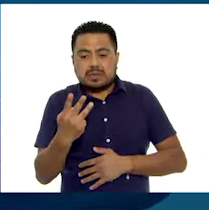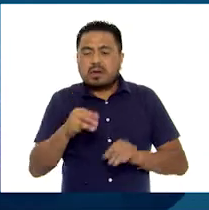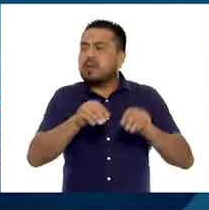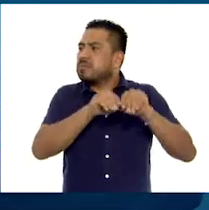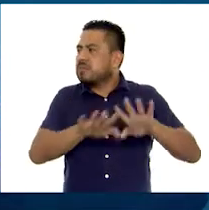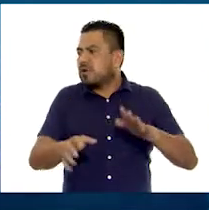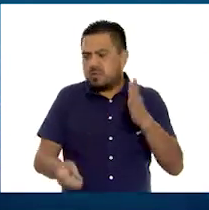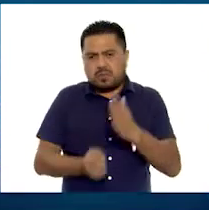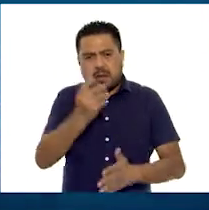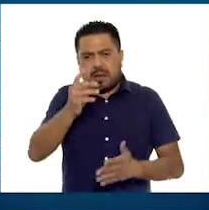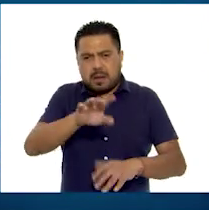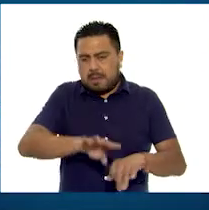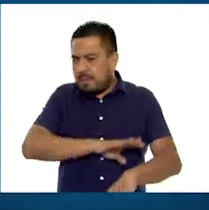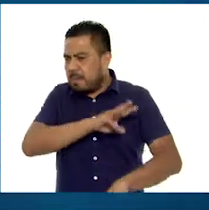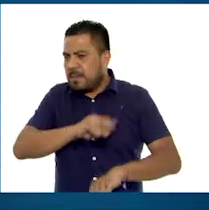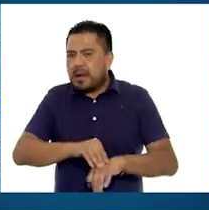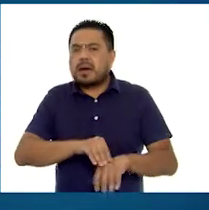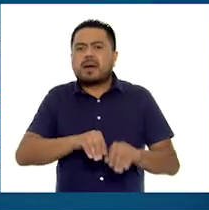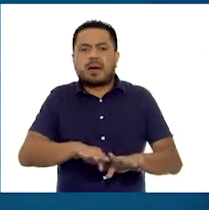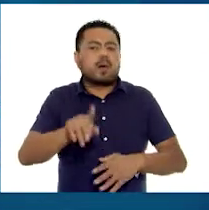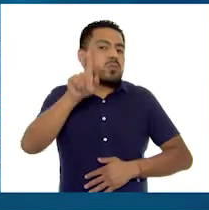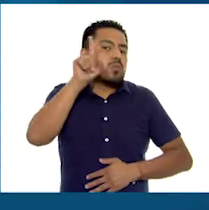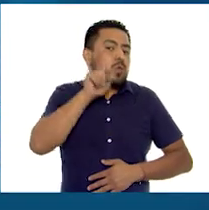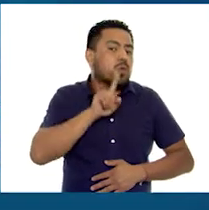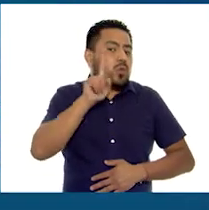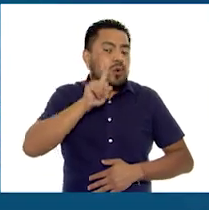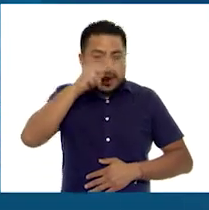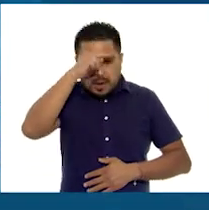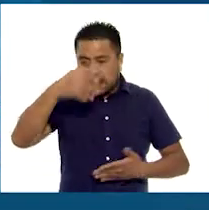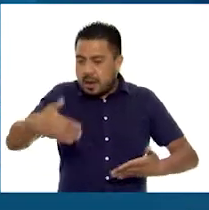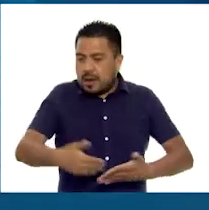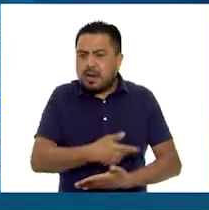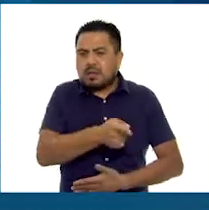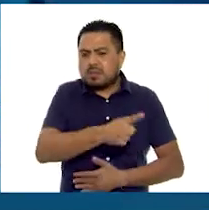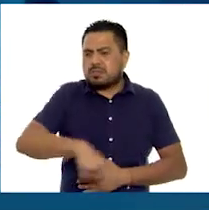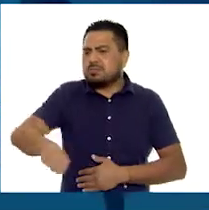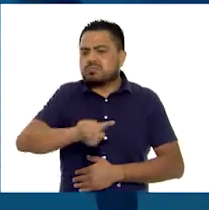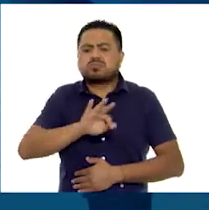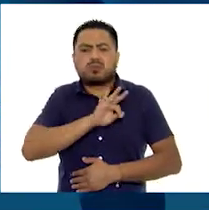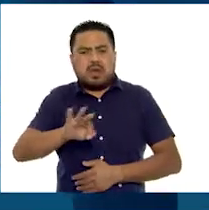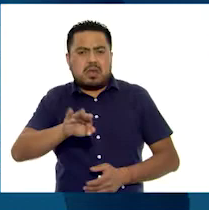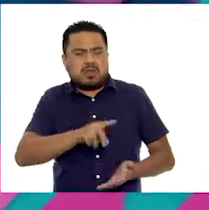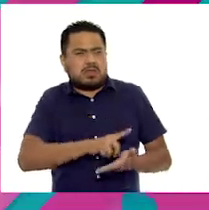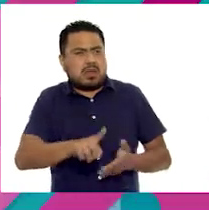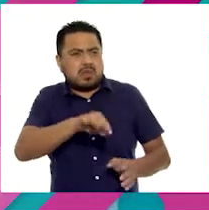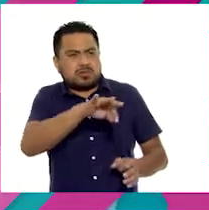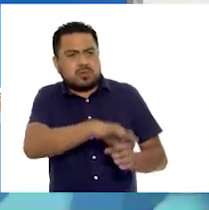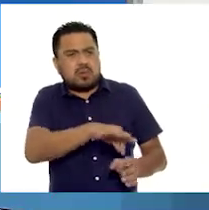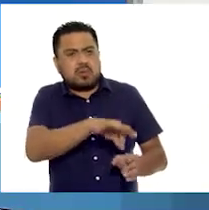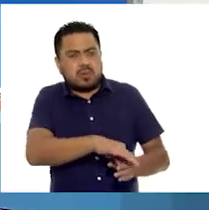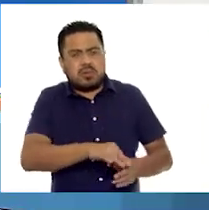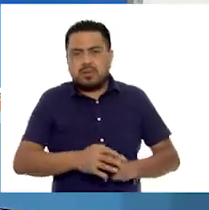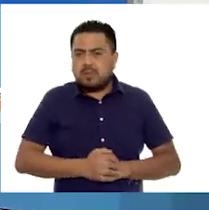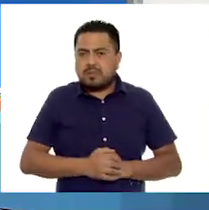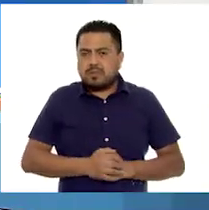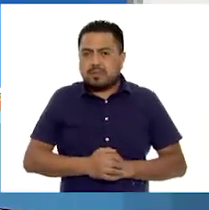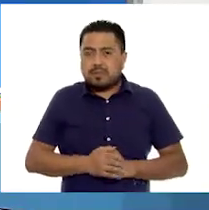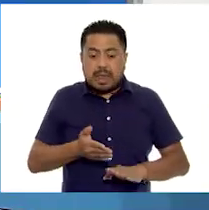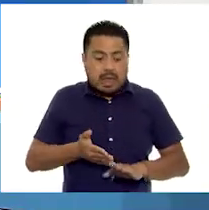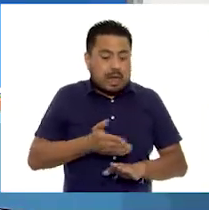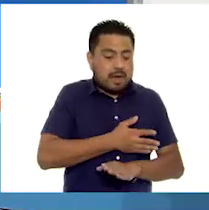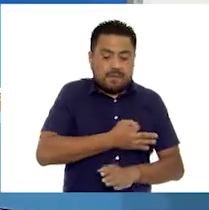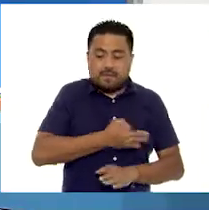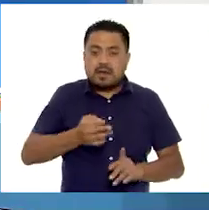publicó el decreto que permitió que las mexicanas gozarán de una ciudadanía plena el derecho al voto antes de esta fecha